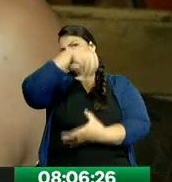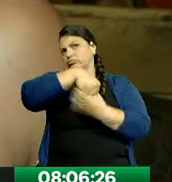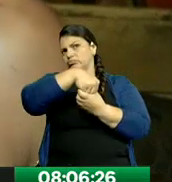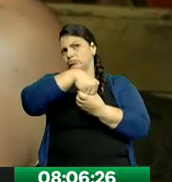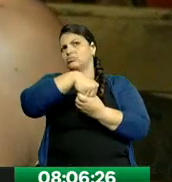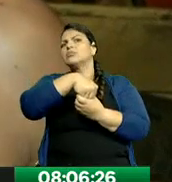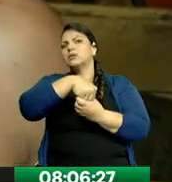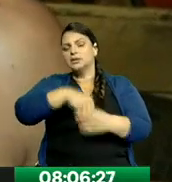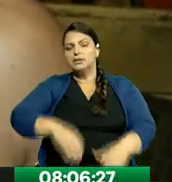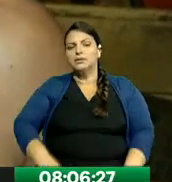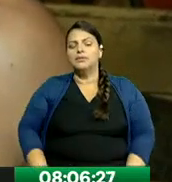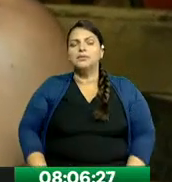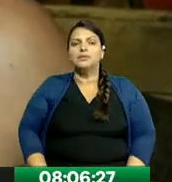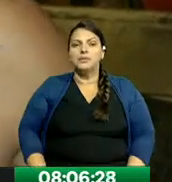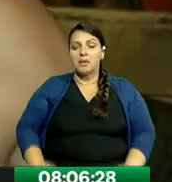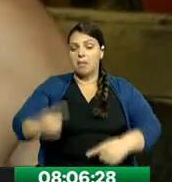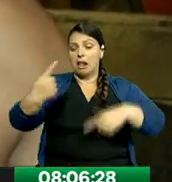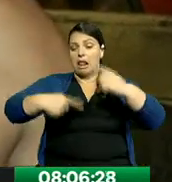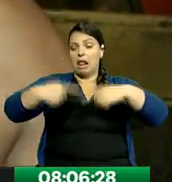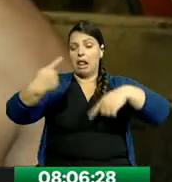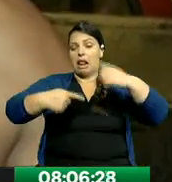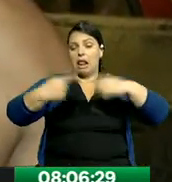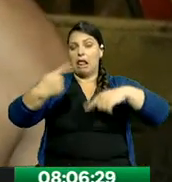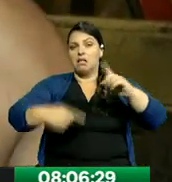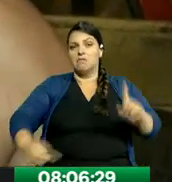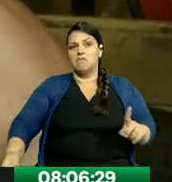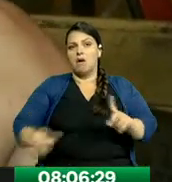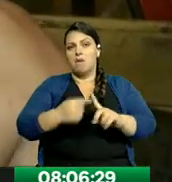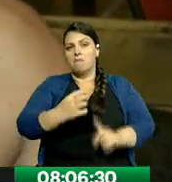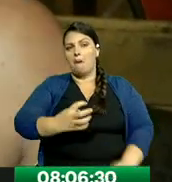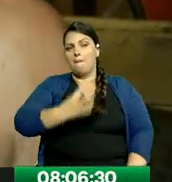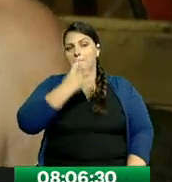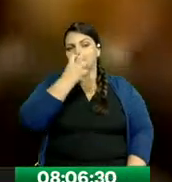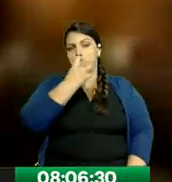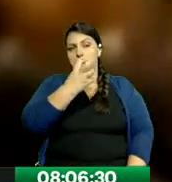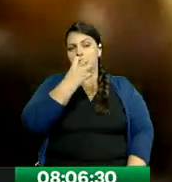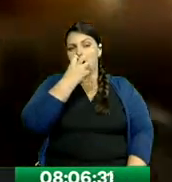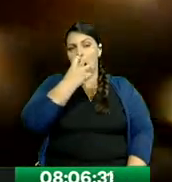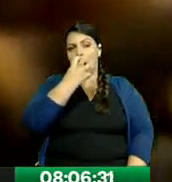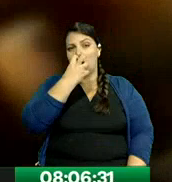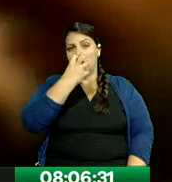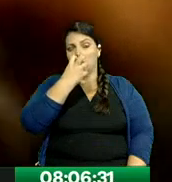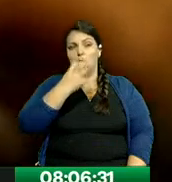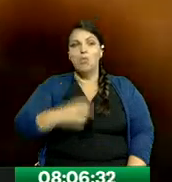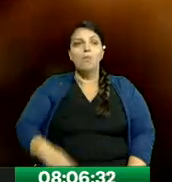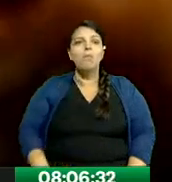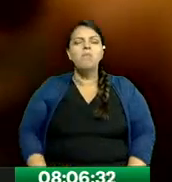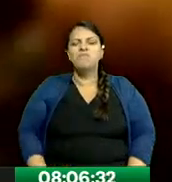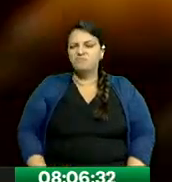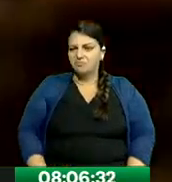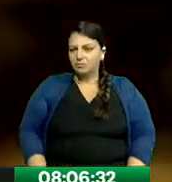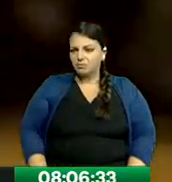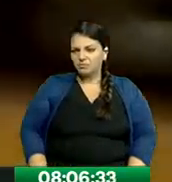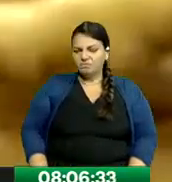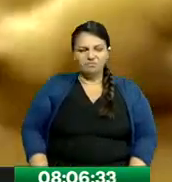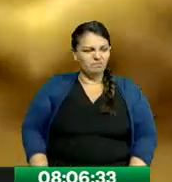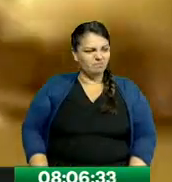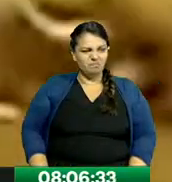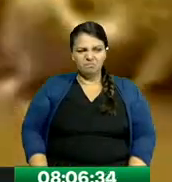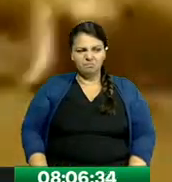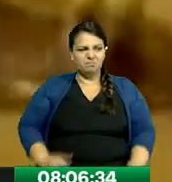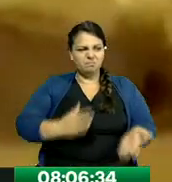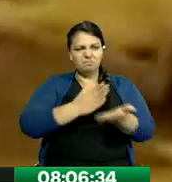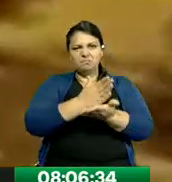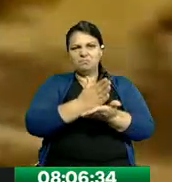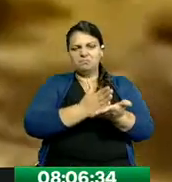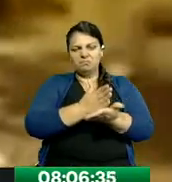desplomó, ella cayó al piso. Él vino, la cogió, la abrazó y le pidió perdón, que la perdonara. Le pidió perdón y ahí yo me